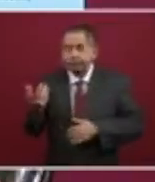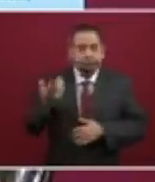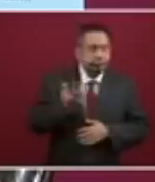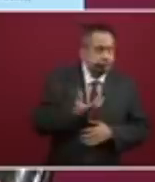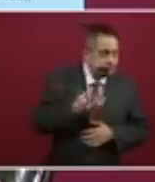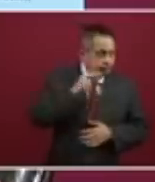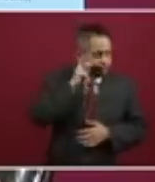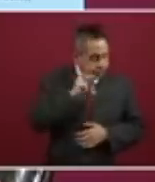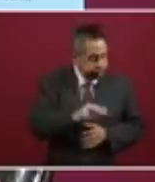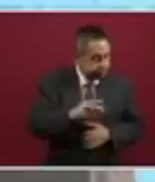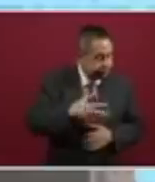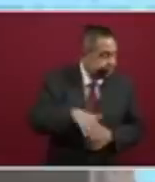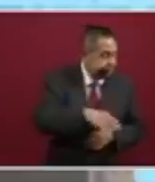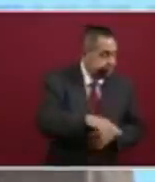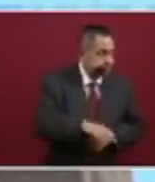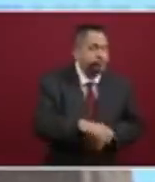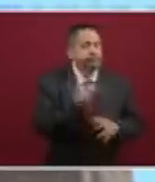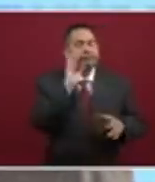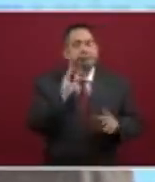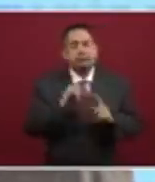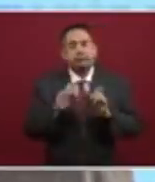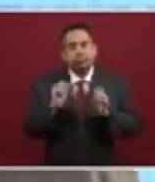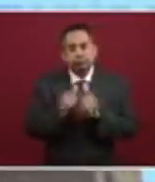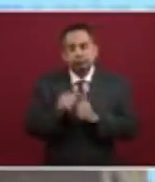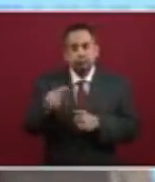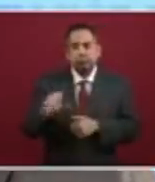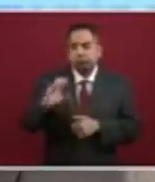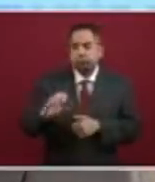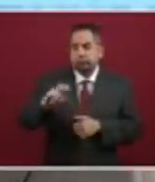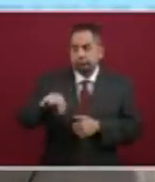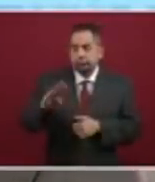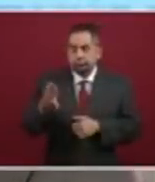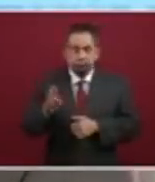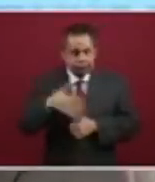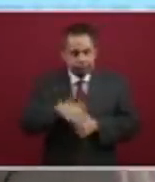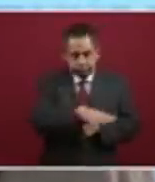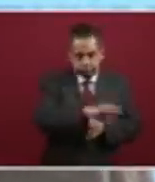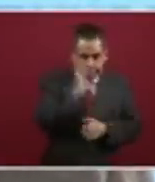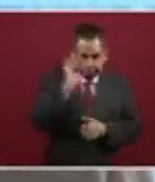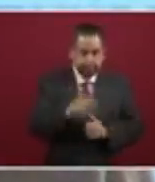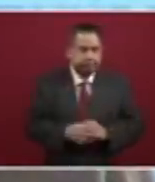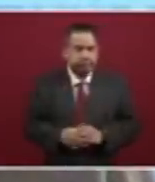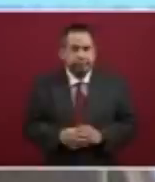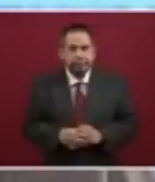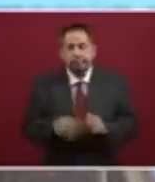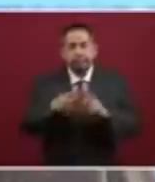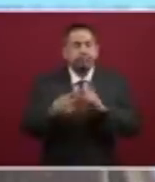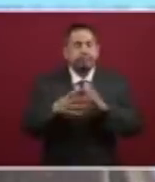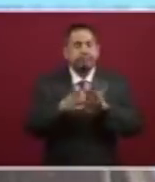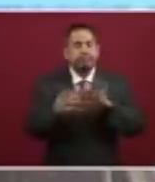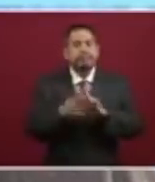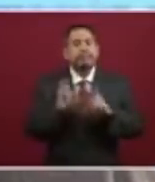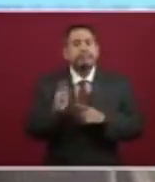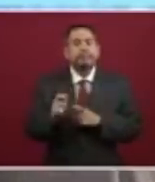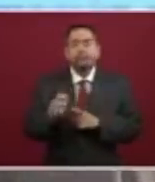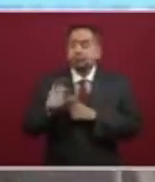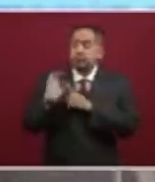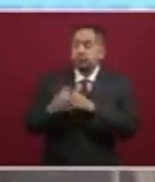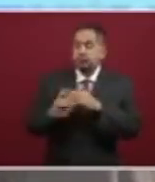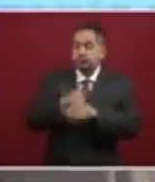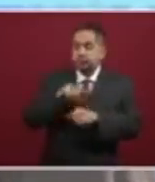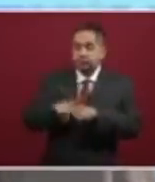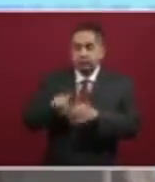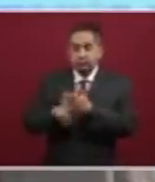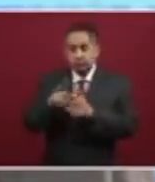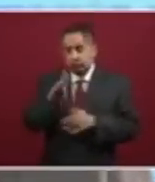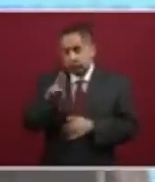directamente la propia Comisión Nacional de Búsqueda. A partir de ello, señalaba yo al principio, la Comisión Nacional de Búsqueda estará